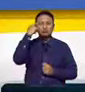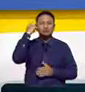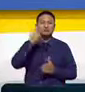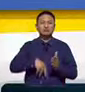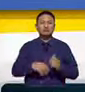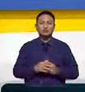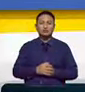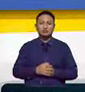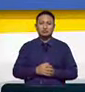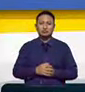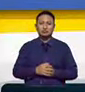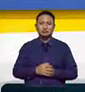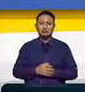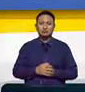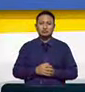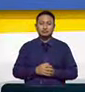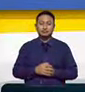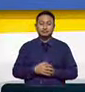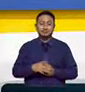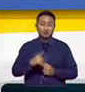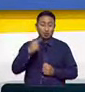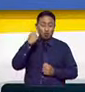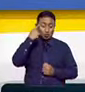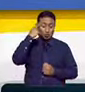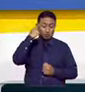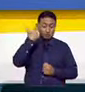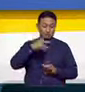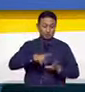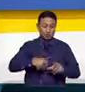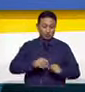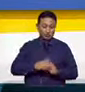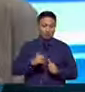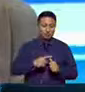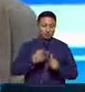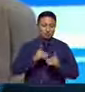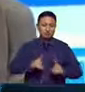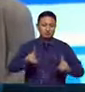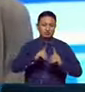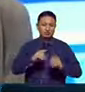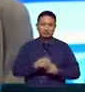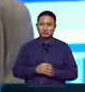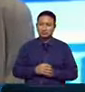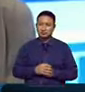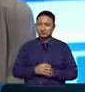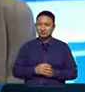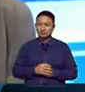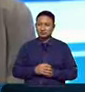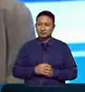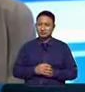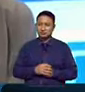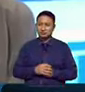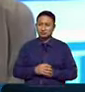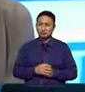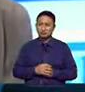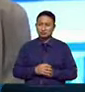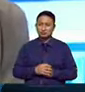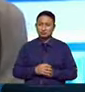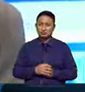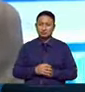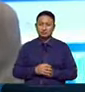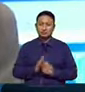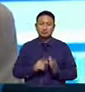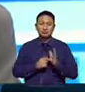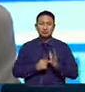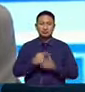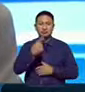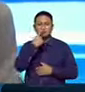Efectivamente, yo creo que la corrupción, primero quisiera darles un dato, ¿no? Sí. Las encuestas mostraban que hay poco interés de parte de los ciudadanos hacia